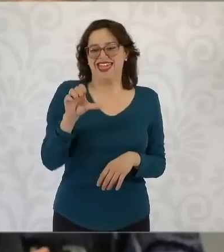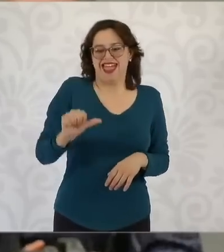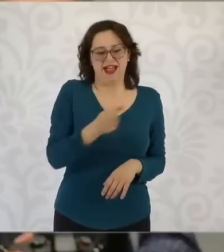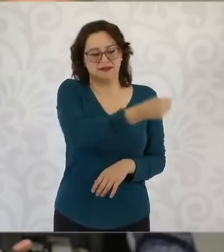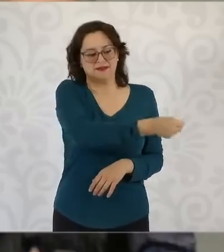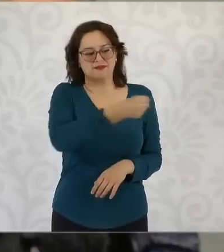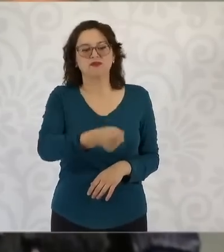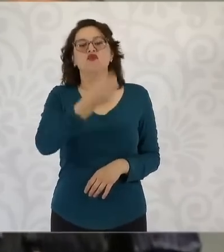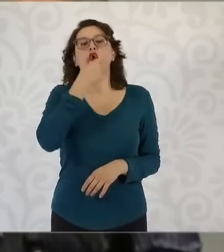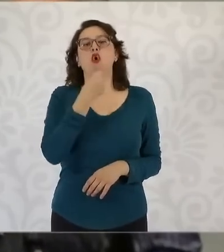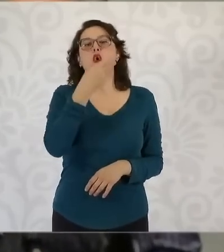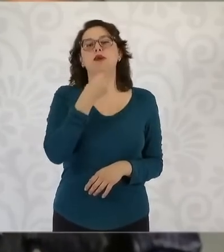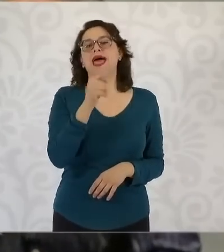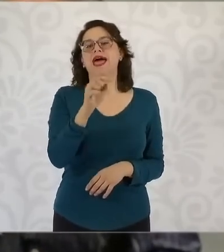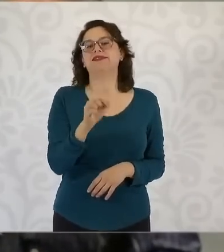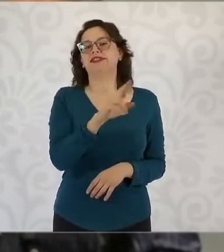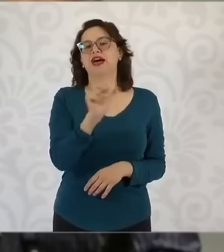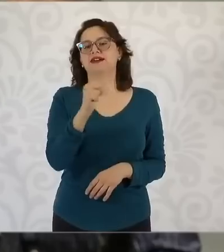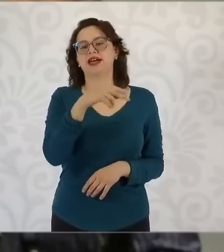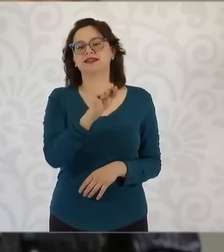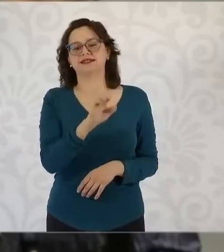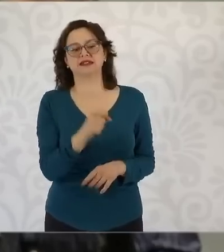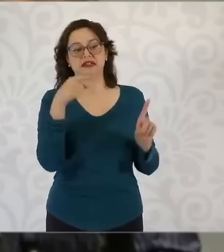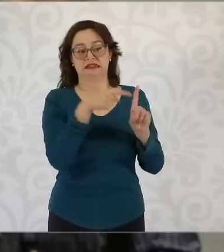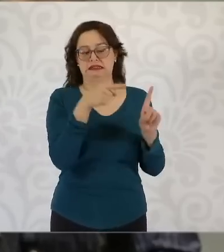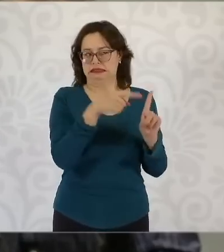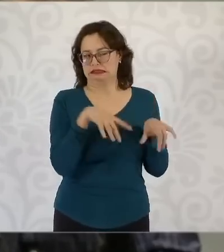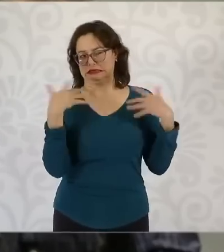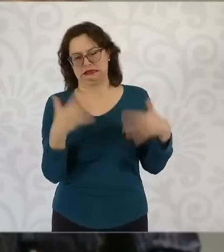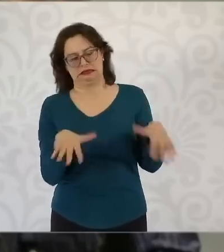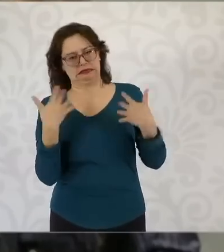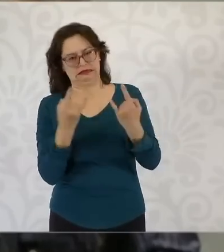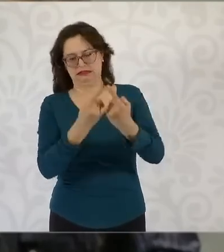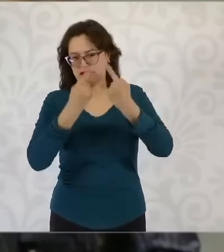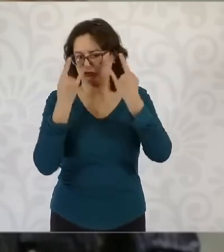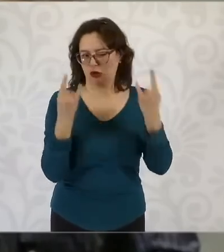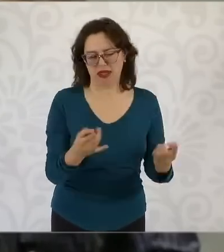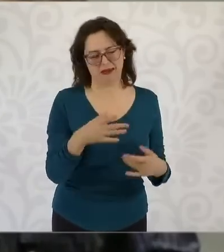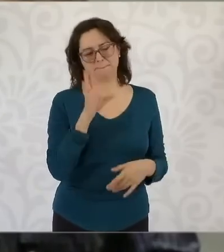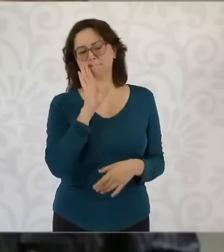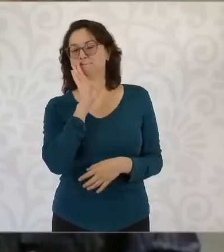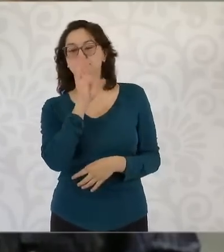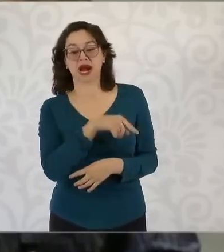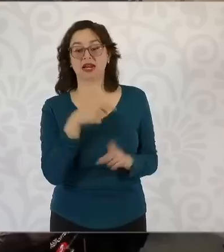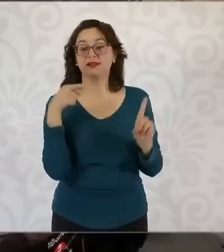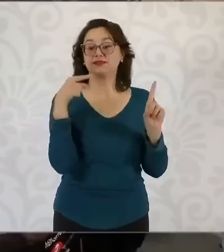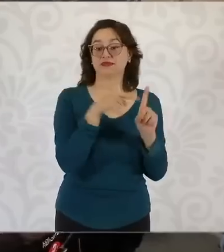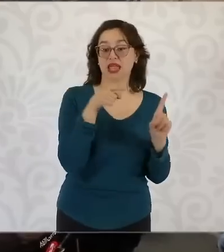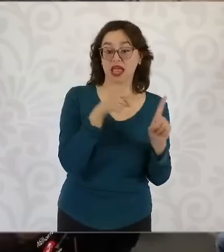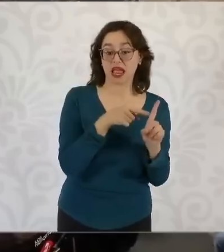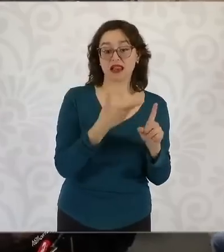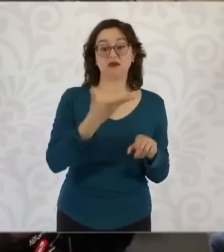Terrence Cole, tiene un pasado oscuro en México. Medios de comunicación en Estados Unidos e investigadores lo vinculan con la